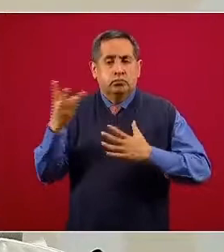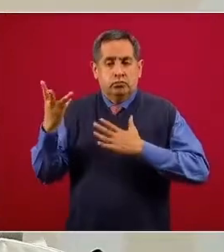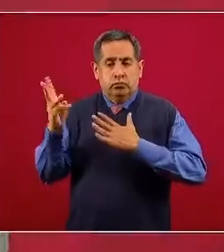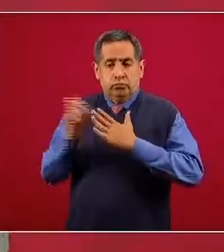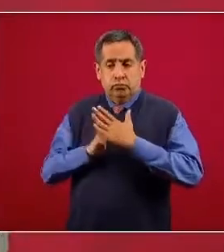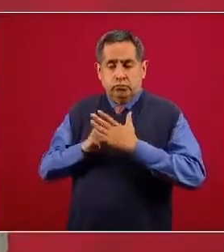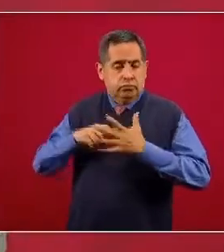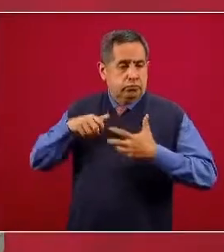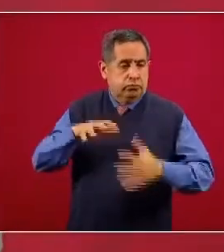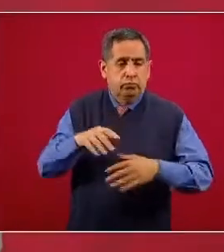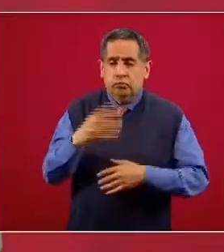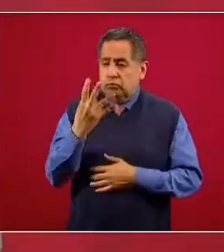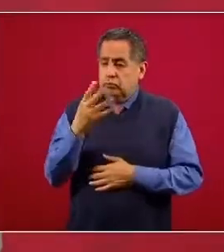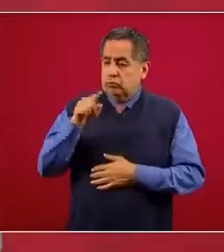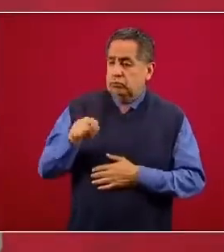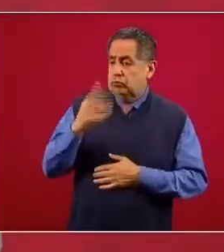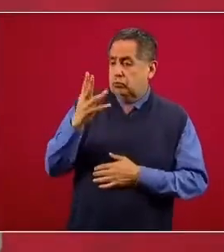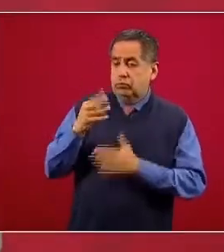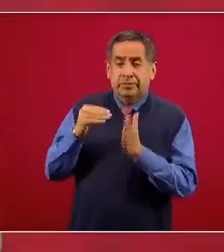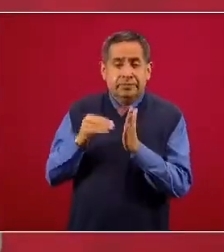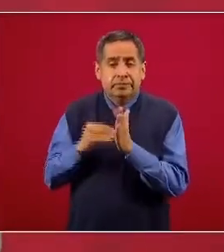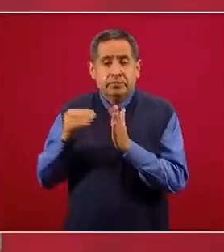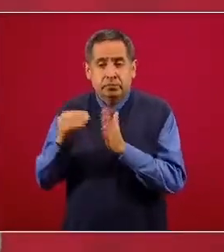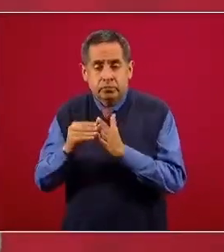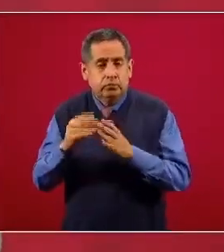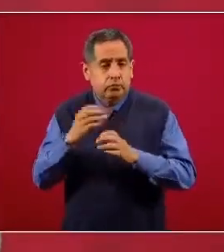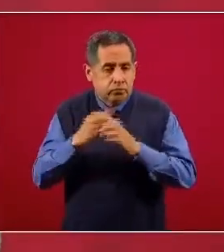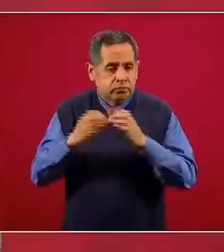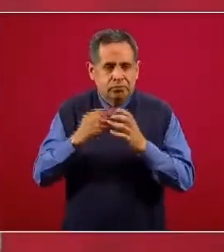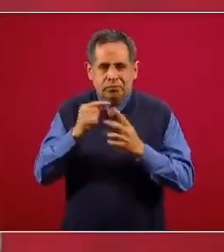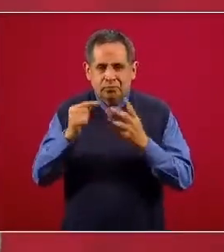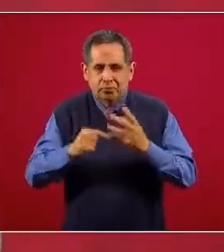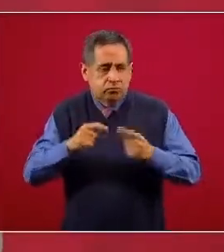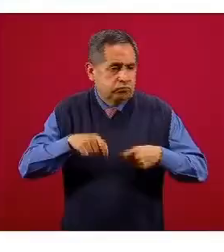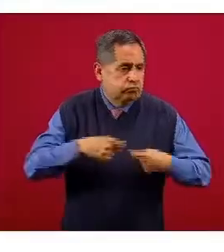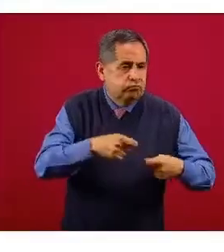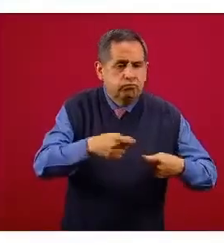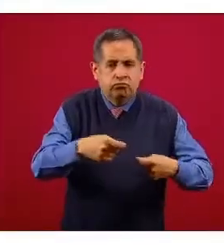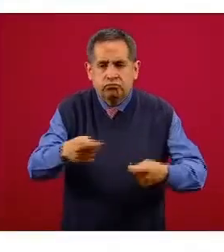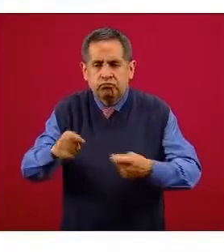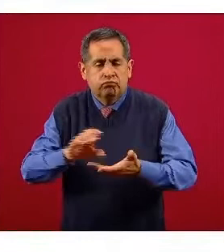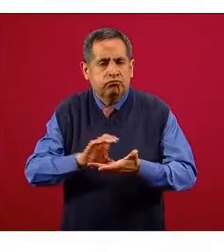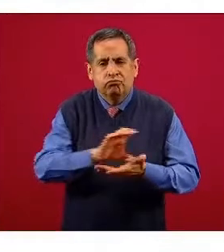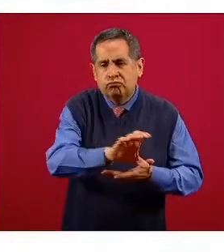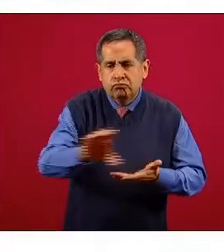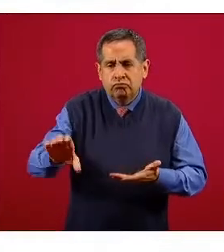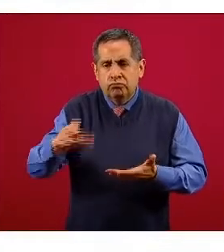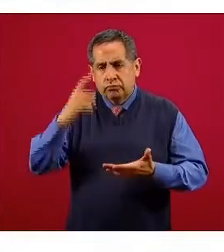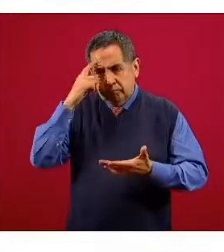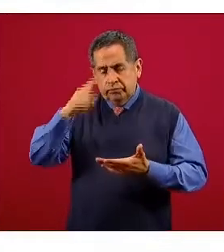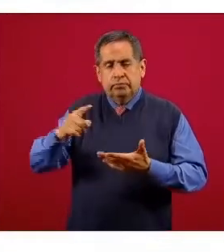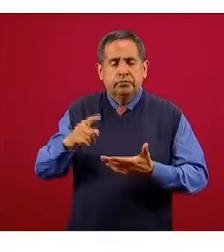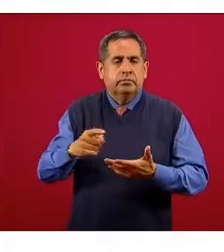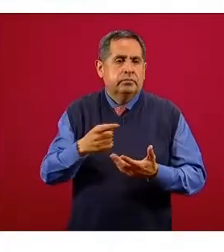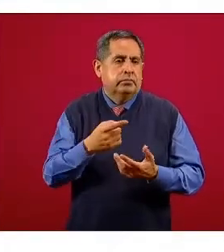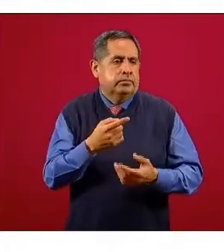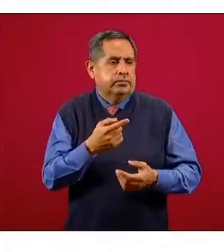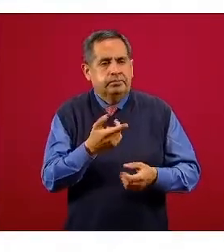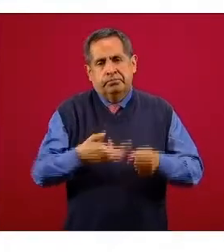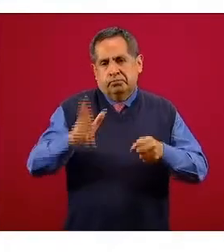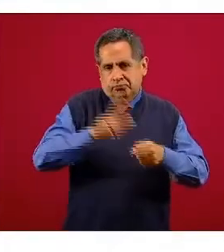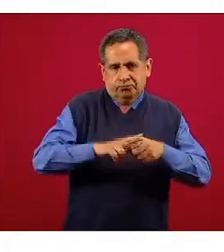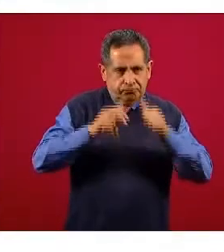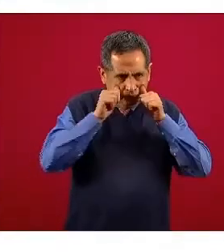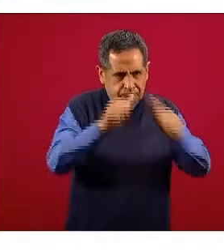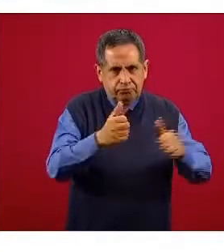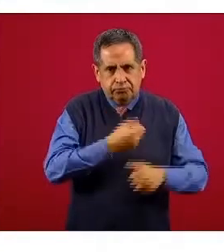meses 4.4 millones de insumos para la salud para poder garantizar la atención